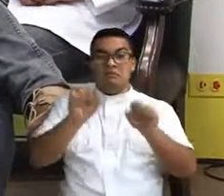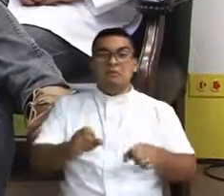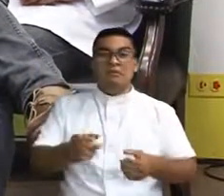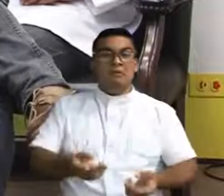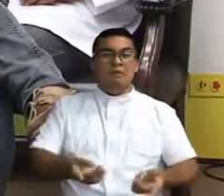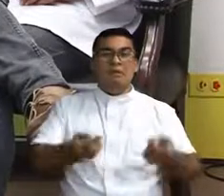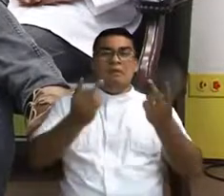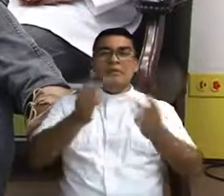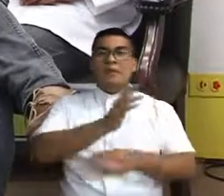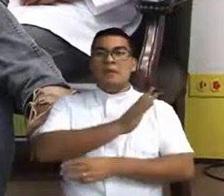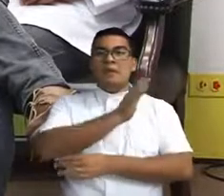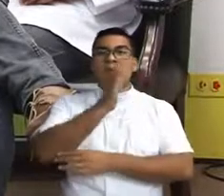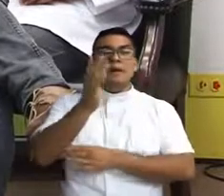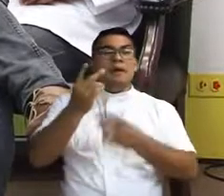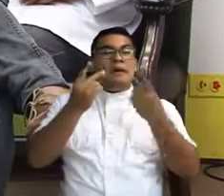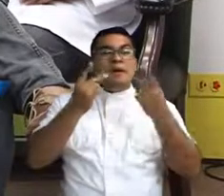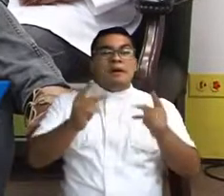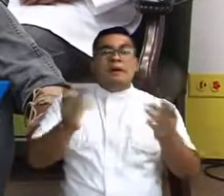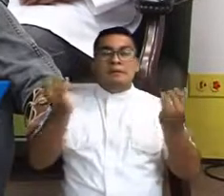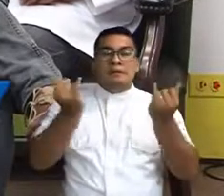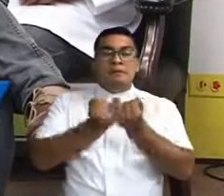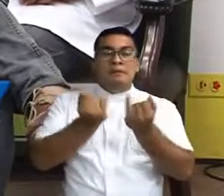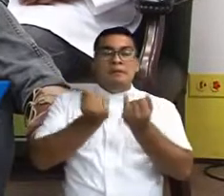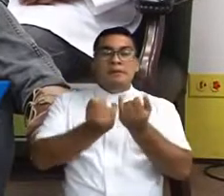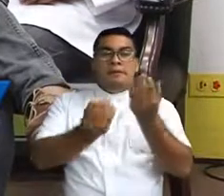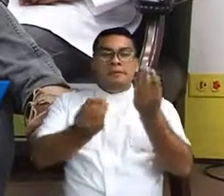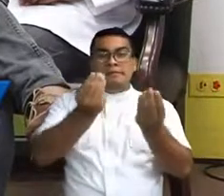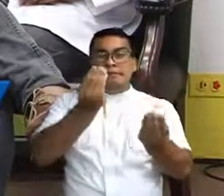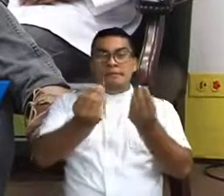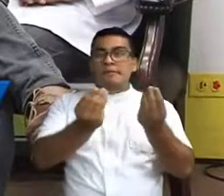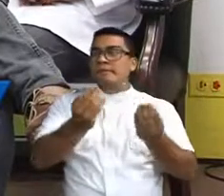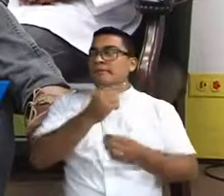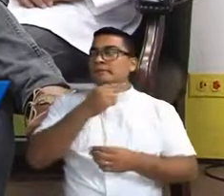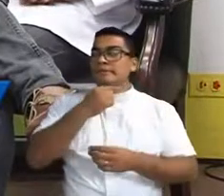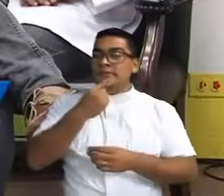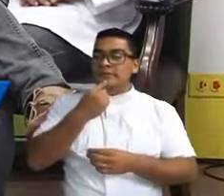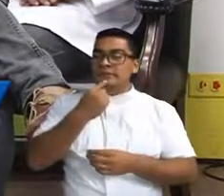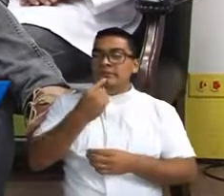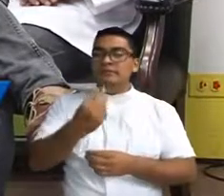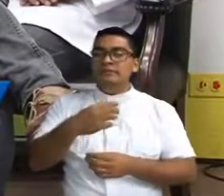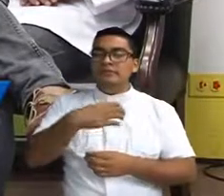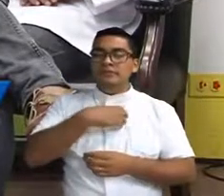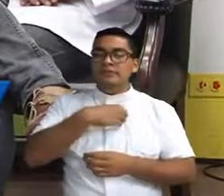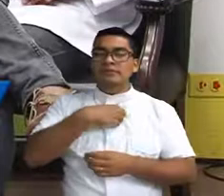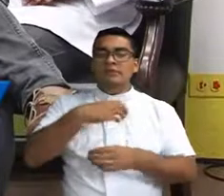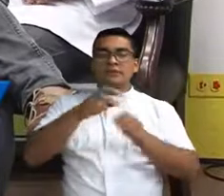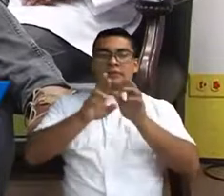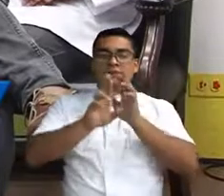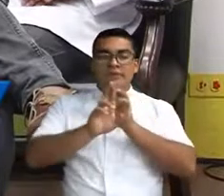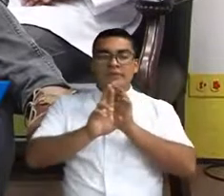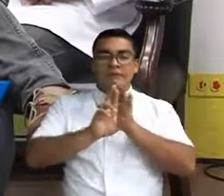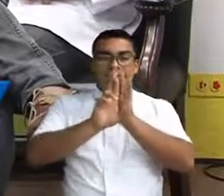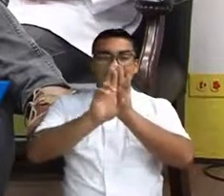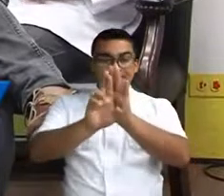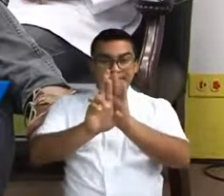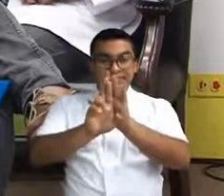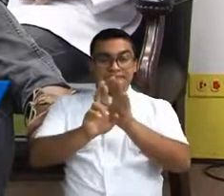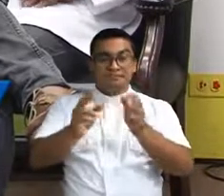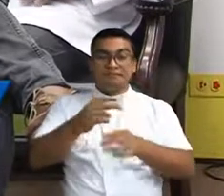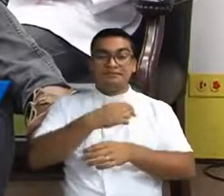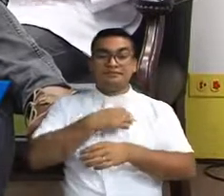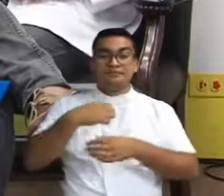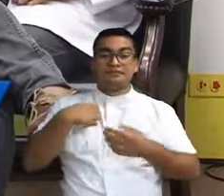vida. Pero inclusive, dependiendo a la eficacia en que nosotros respondamos a la situación que estamos